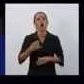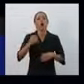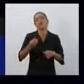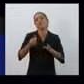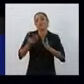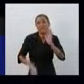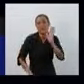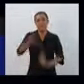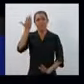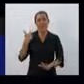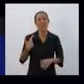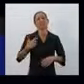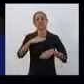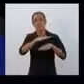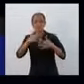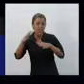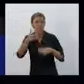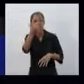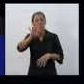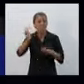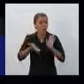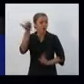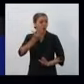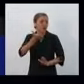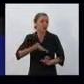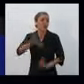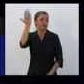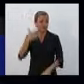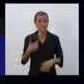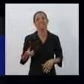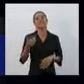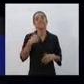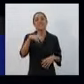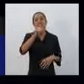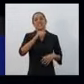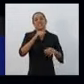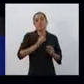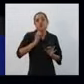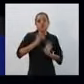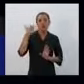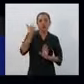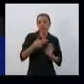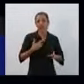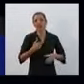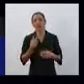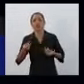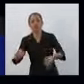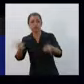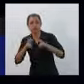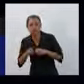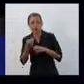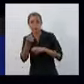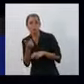superior al 60 por ciento 77 de los últimos 100 años hemos tenido déficit en el estado y la pobreza